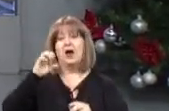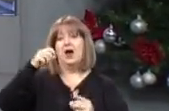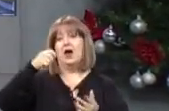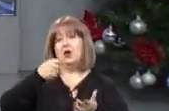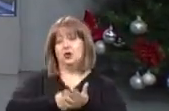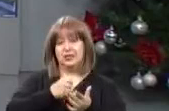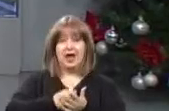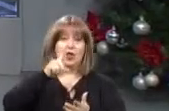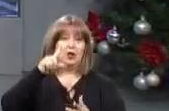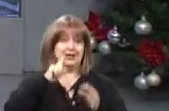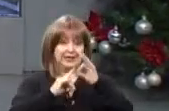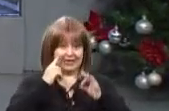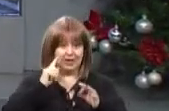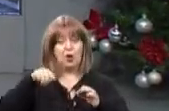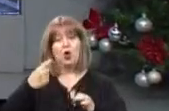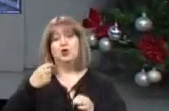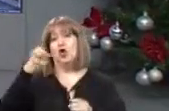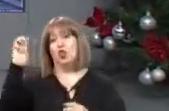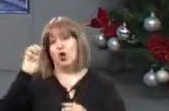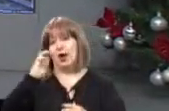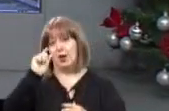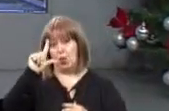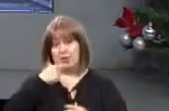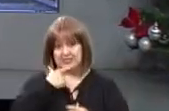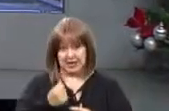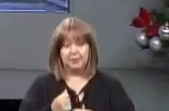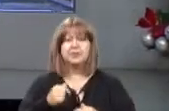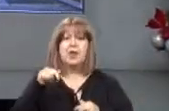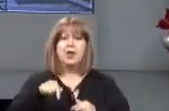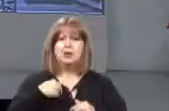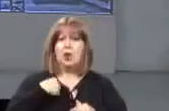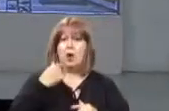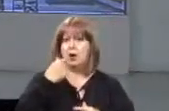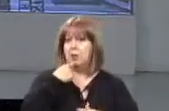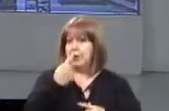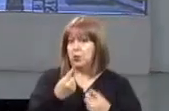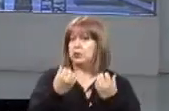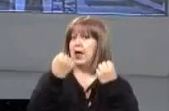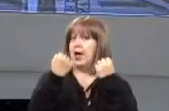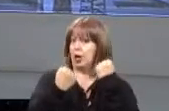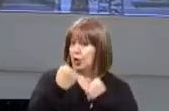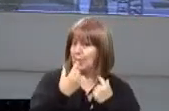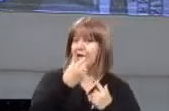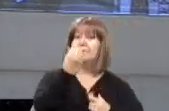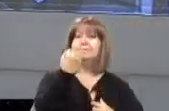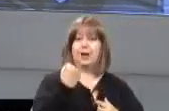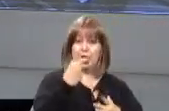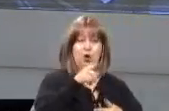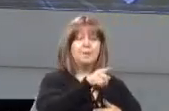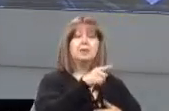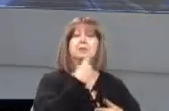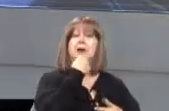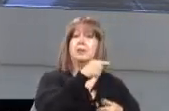nos quedamos para hablar de la economía argentina, y uno siempre quiere pedirles a ellos las respuestas certeras, y es algo que no hay